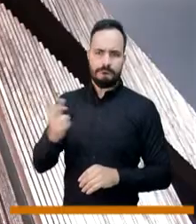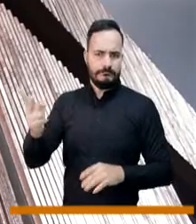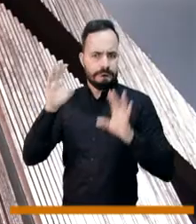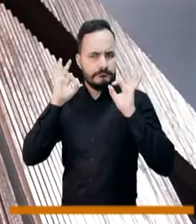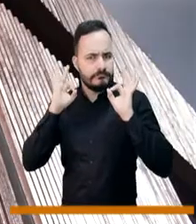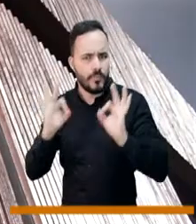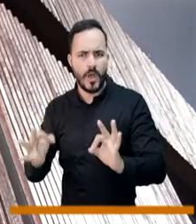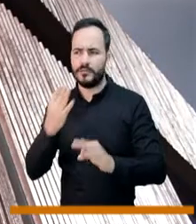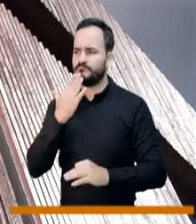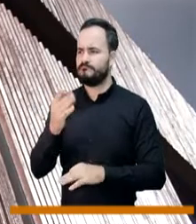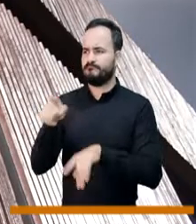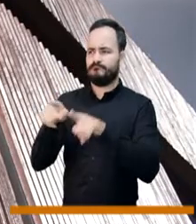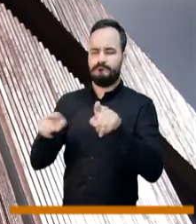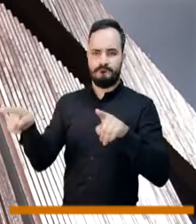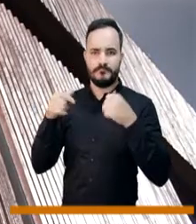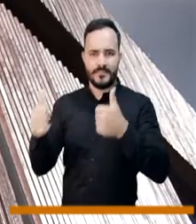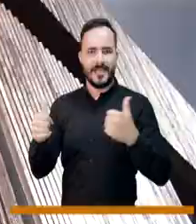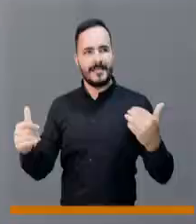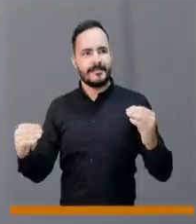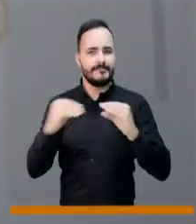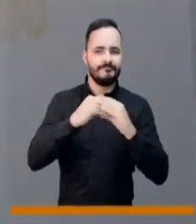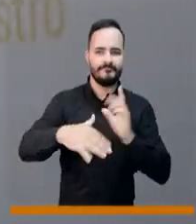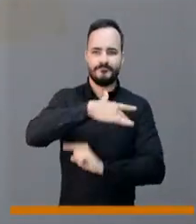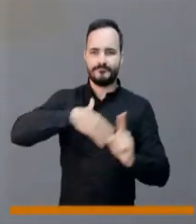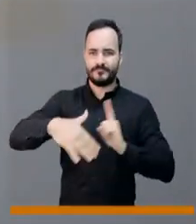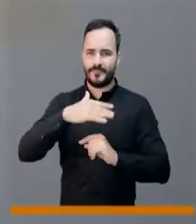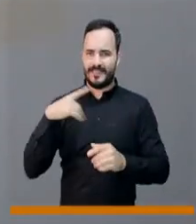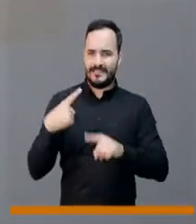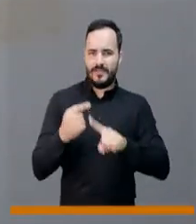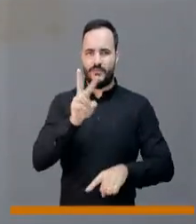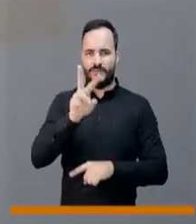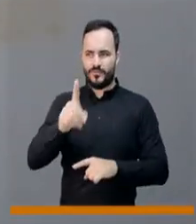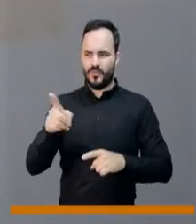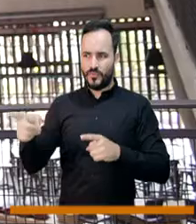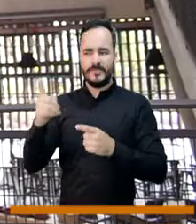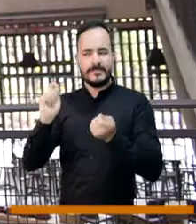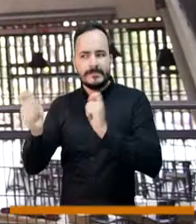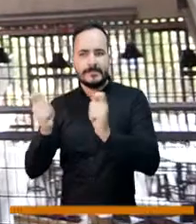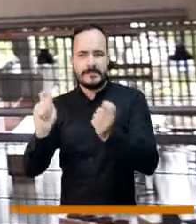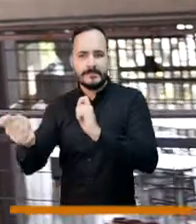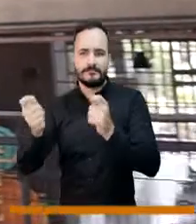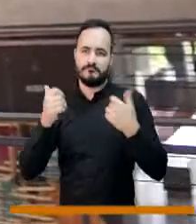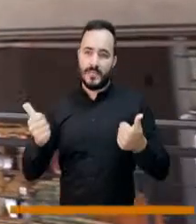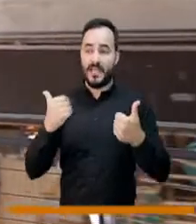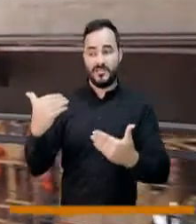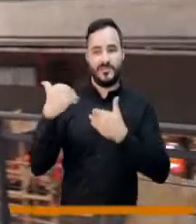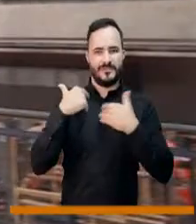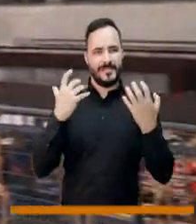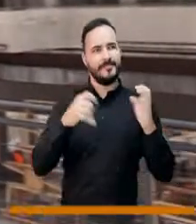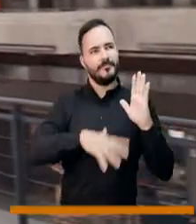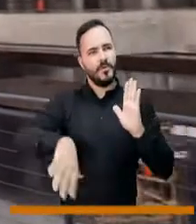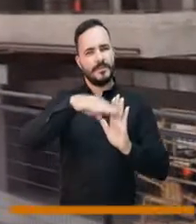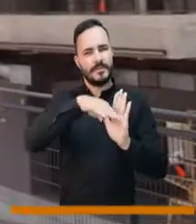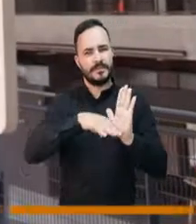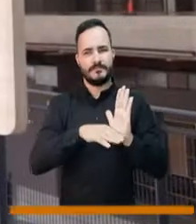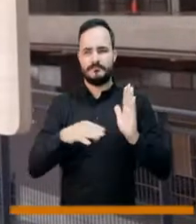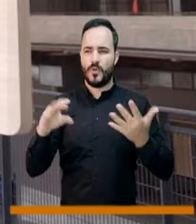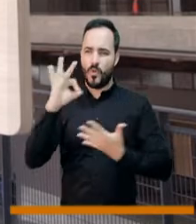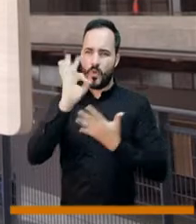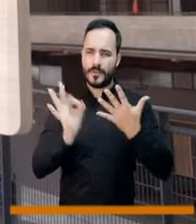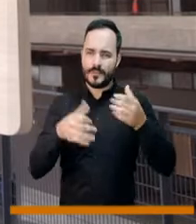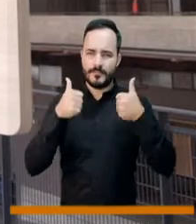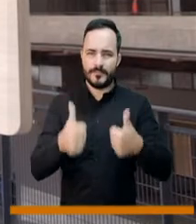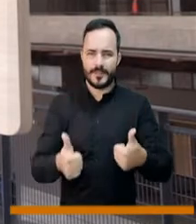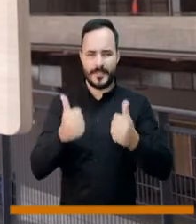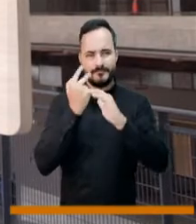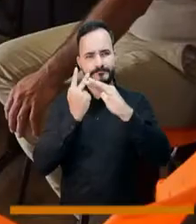que estaban adaptando la educación al contexto del siglo XXI. Y yo quedé con el reto de que las políticas públicas de la ciudad fueran